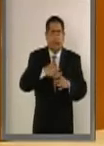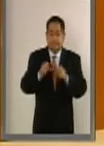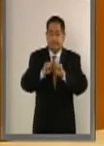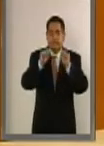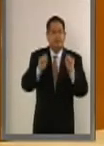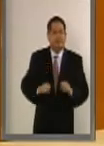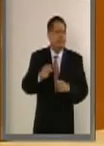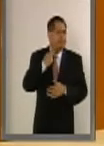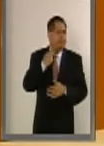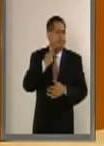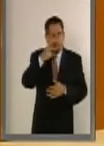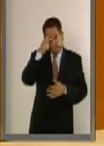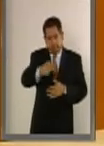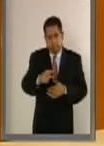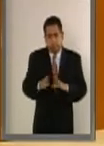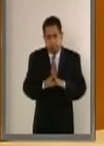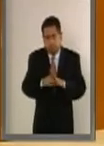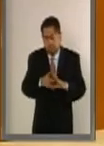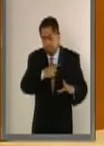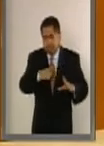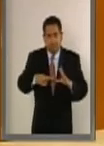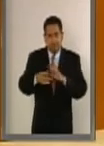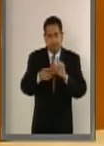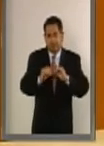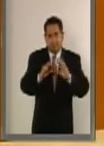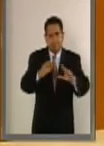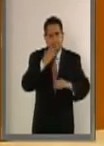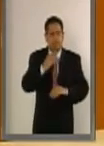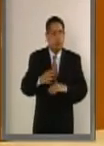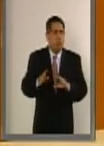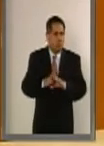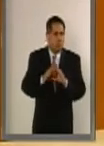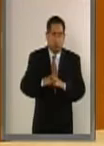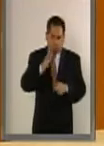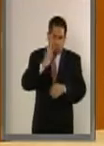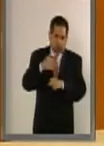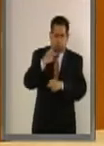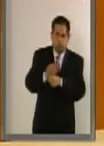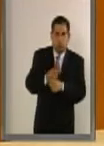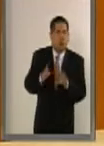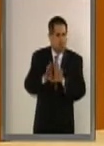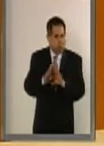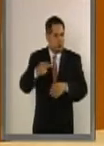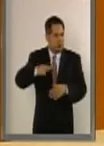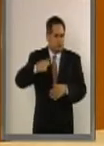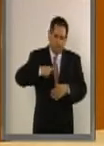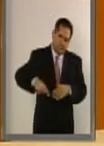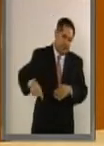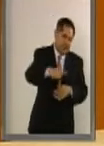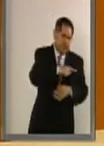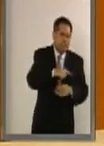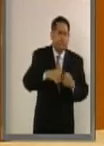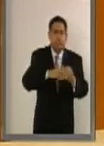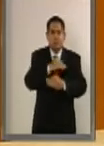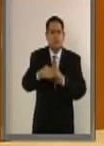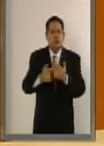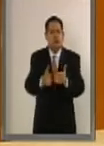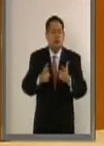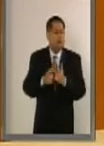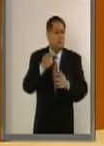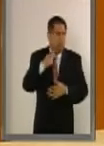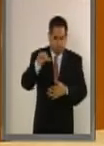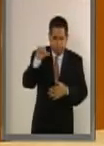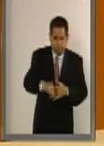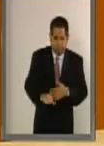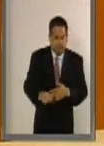político mexicano debe ir más allá. Al contar con la voluntad expresa de todos los partidos políticos, hoy